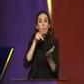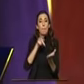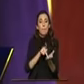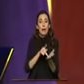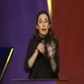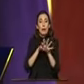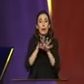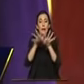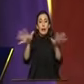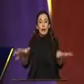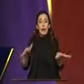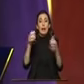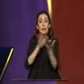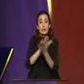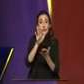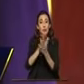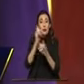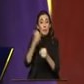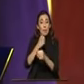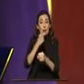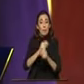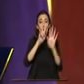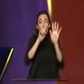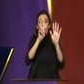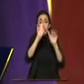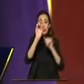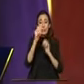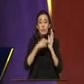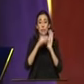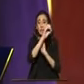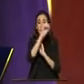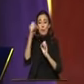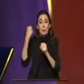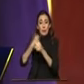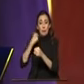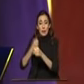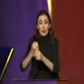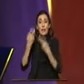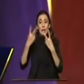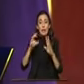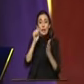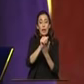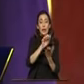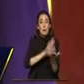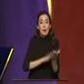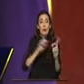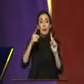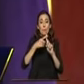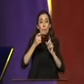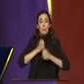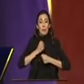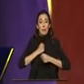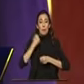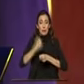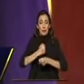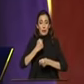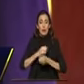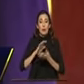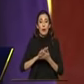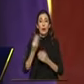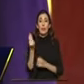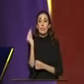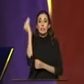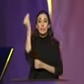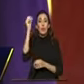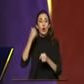que ha generado 70.000 puestos de trabajo, y los planes Mi Primer Empleo y Empleo Joven, que facilitan a miles de